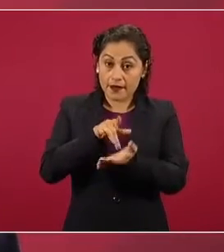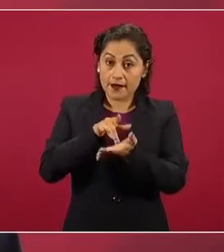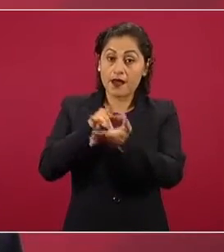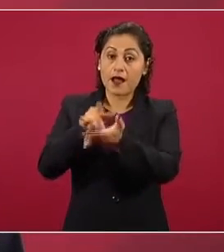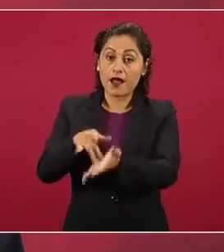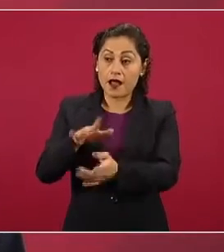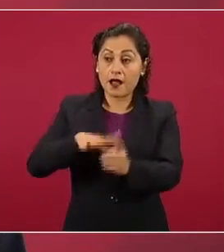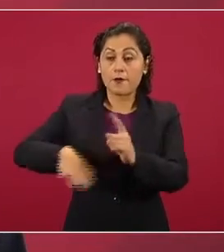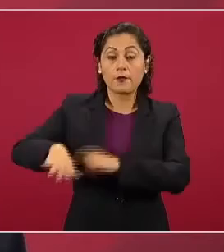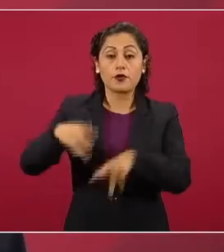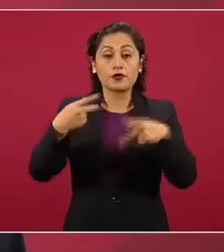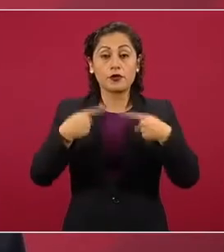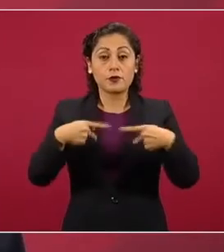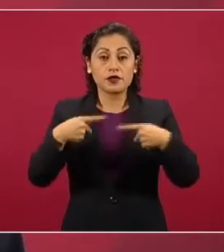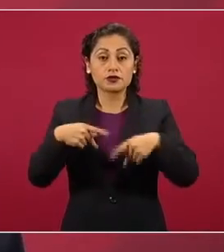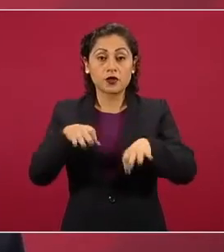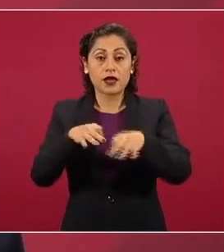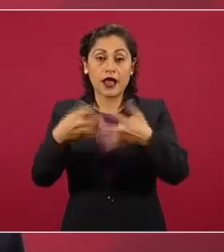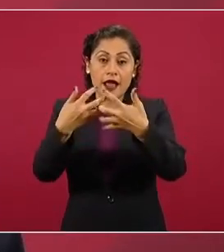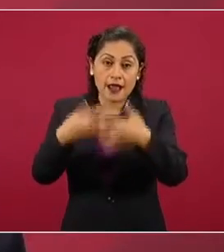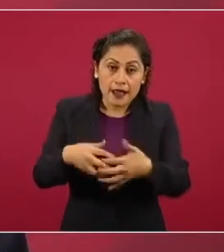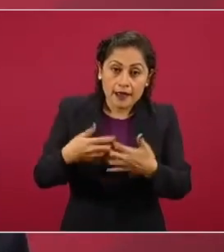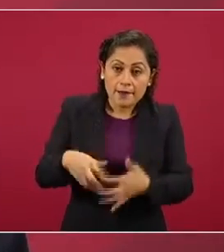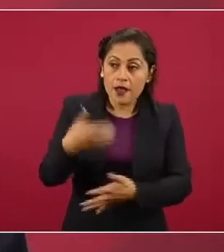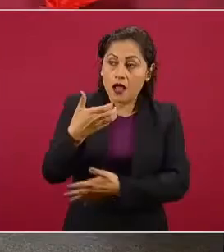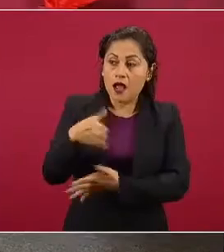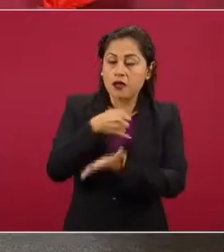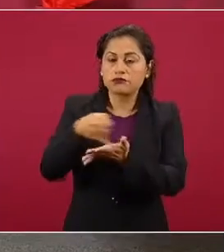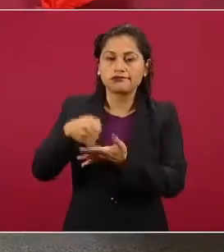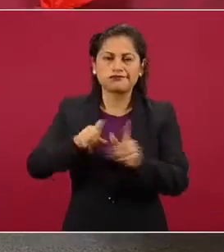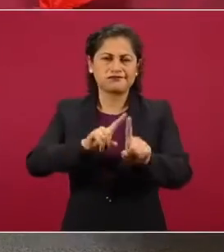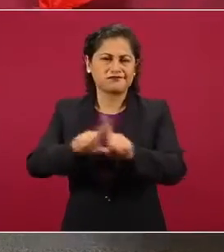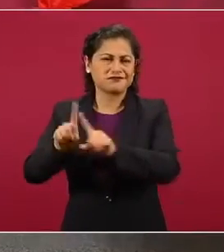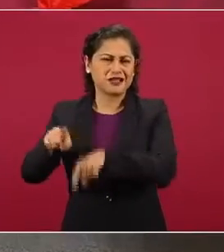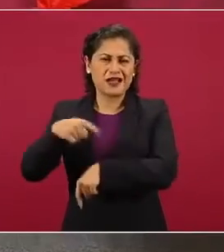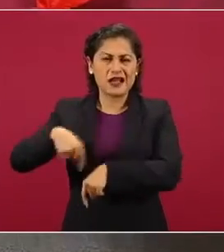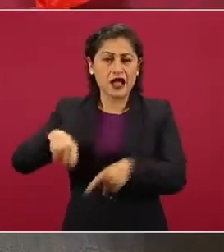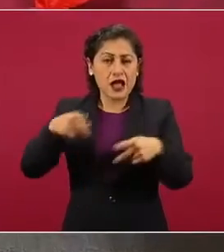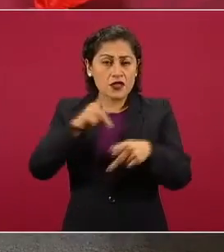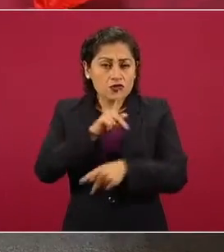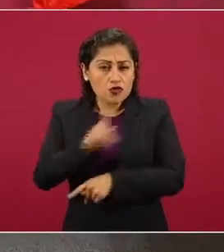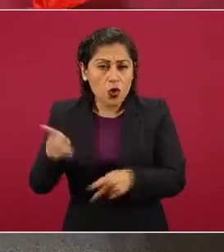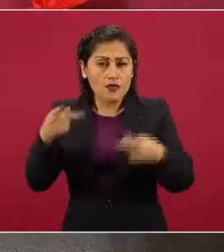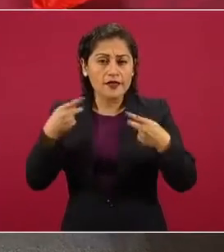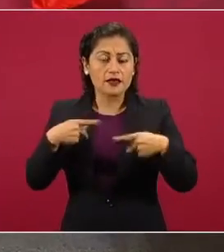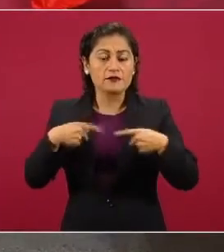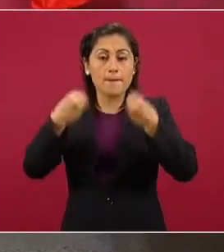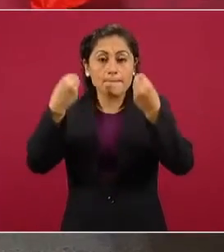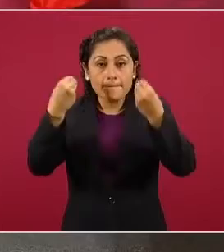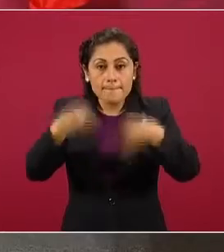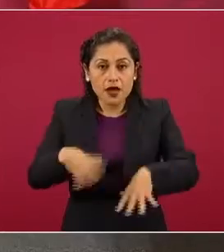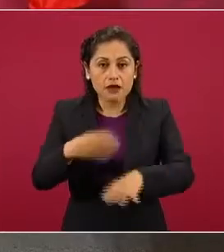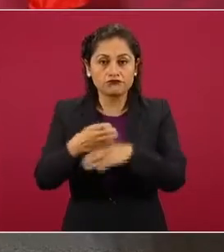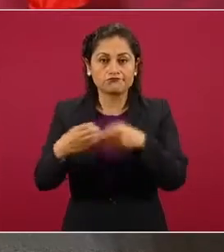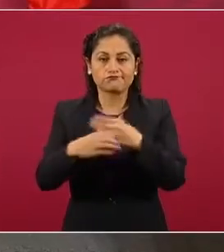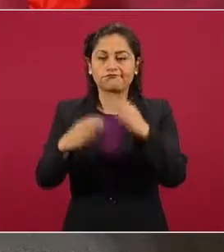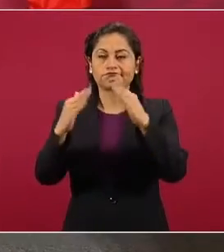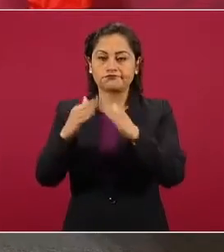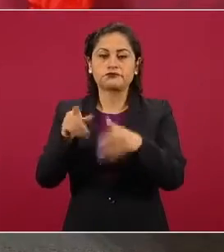a todos los damnificados. Entonces aprovecho también para informar sobre esto y agradecer